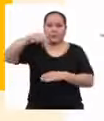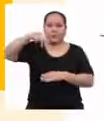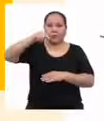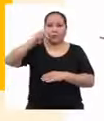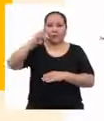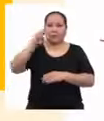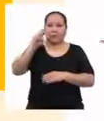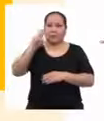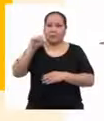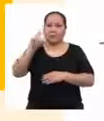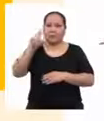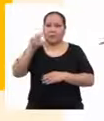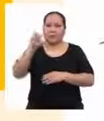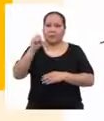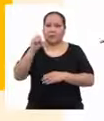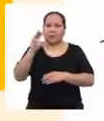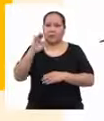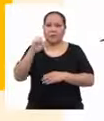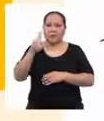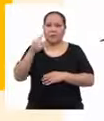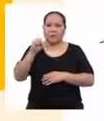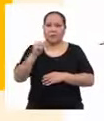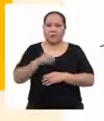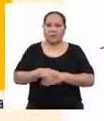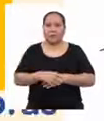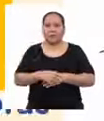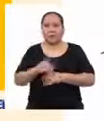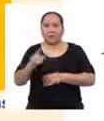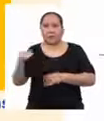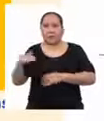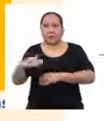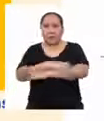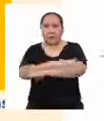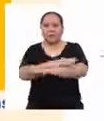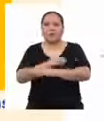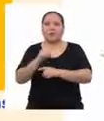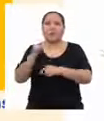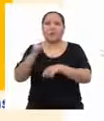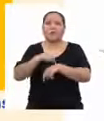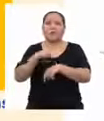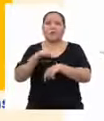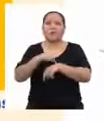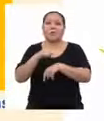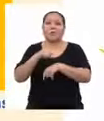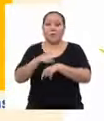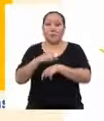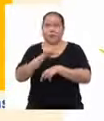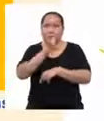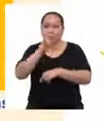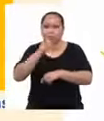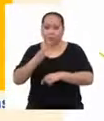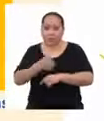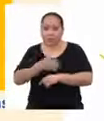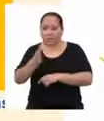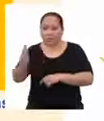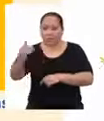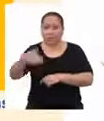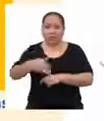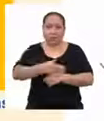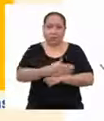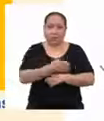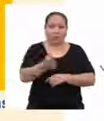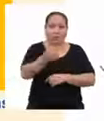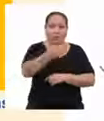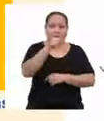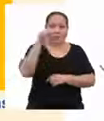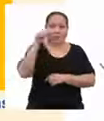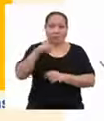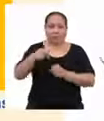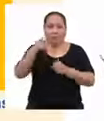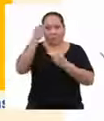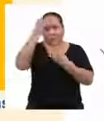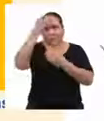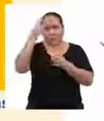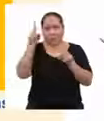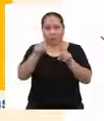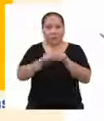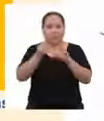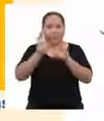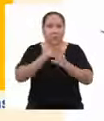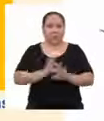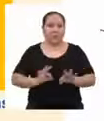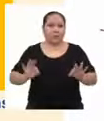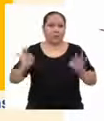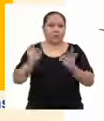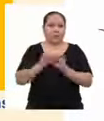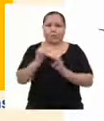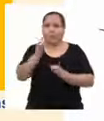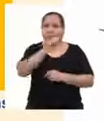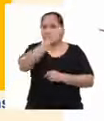que representan los intervalos de las horas que emplean para desplazarse. Ese dato también es importante,